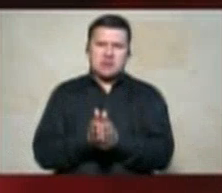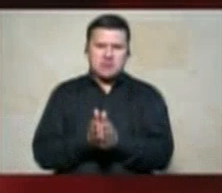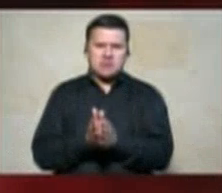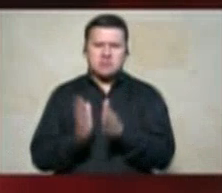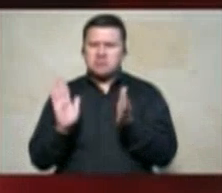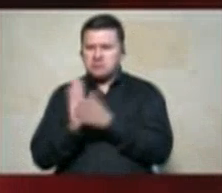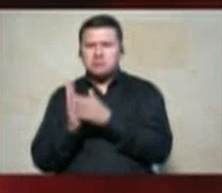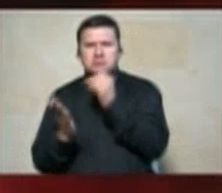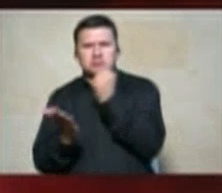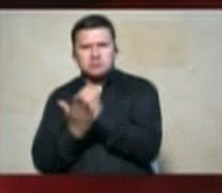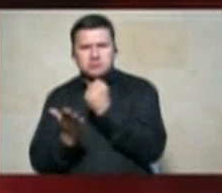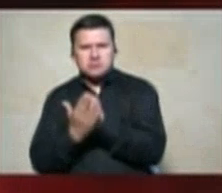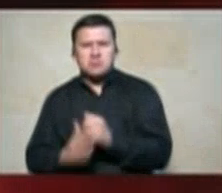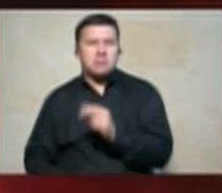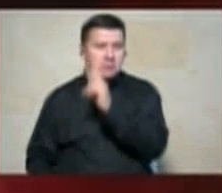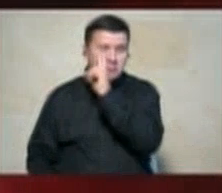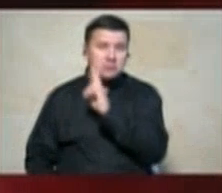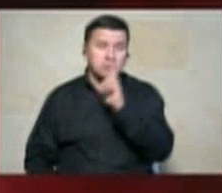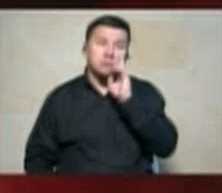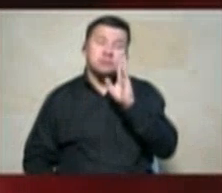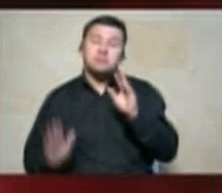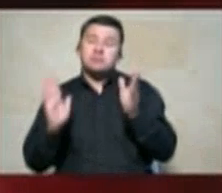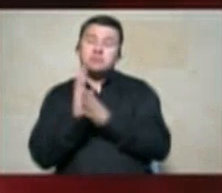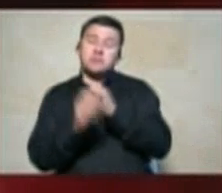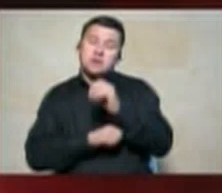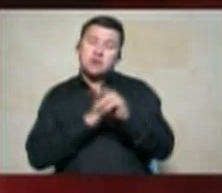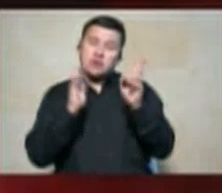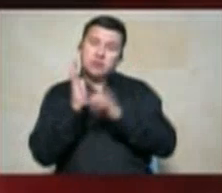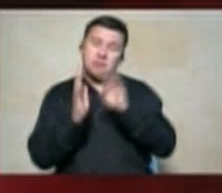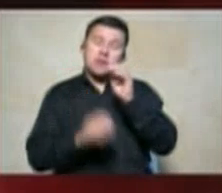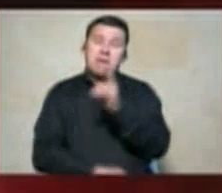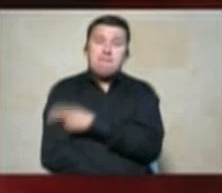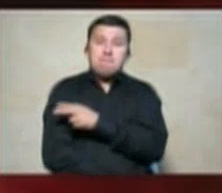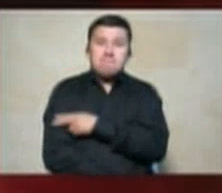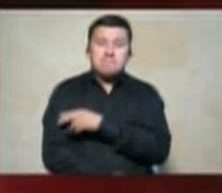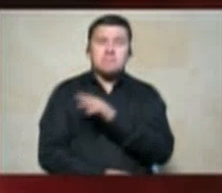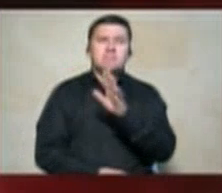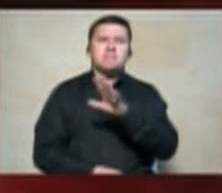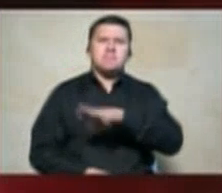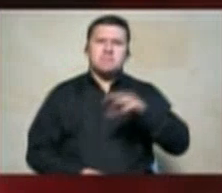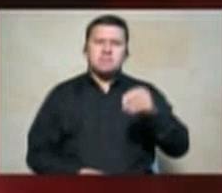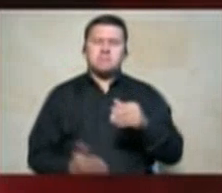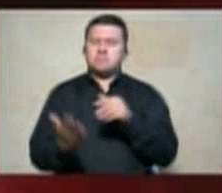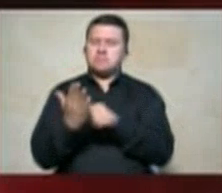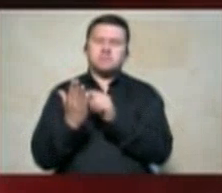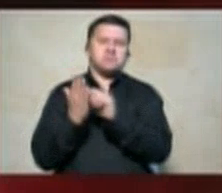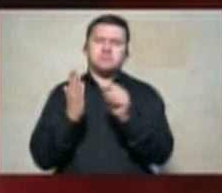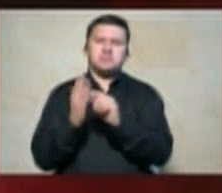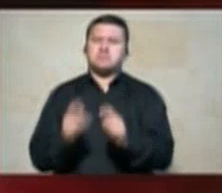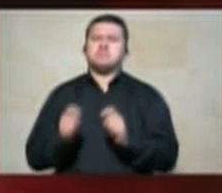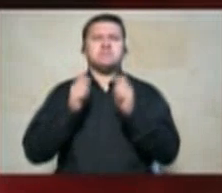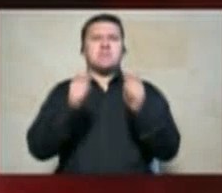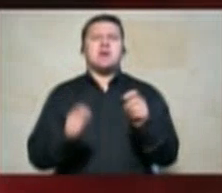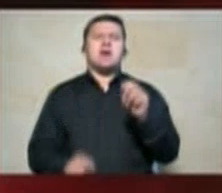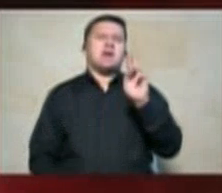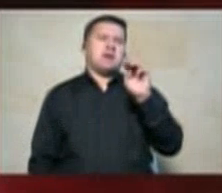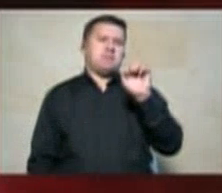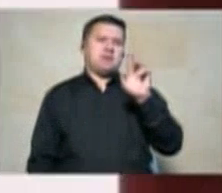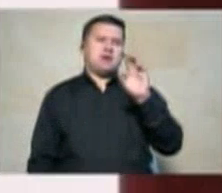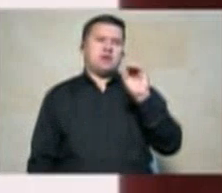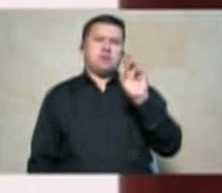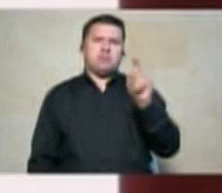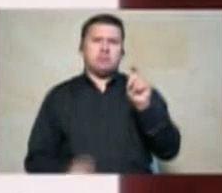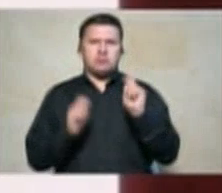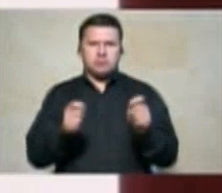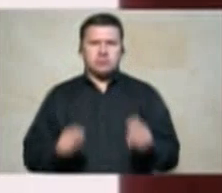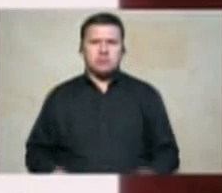de Plato Magdalena la levanta y lo cede a Ramiro Antonio Castro Genis. Víctor Mendoza, también campesino, fue descuartizado por la SAUCE